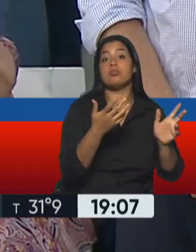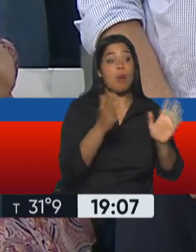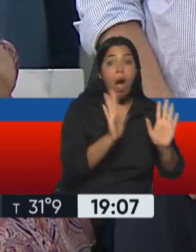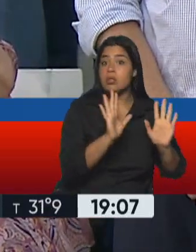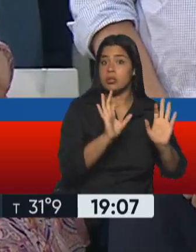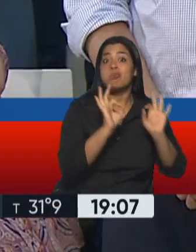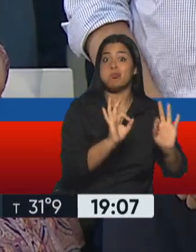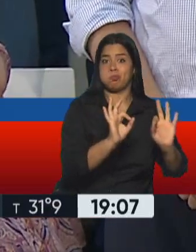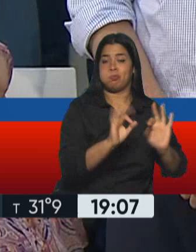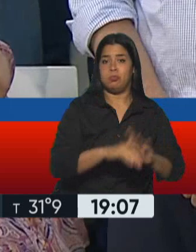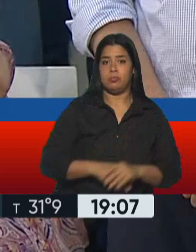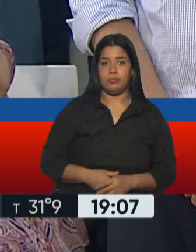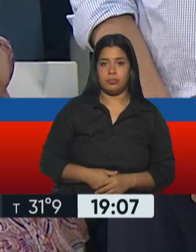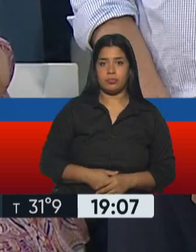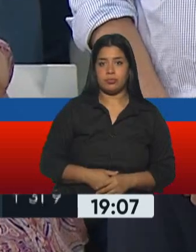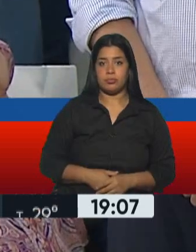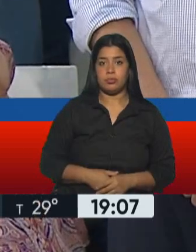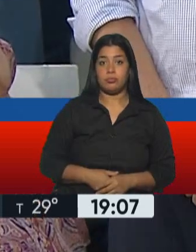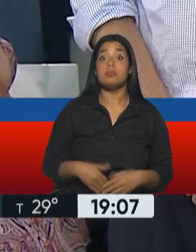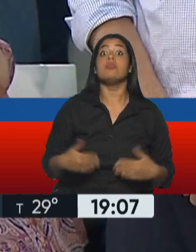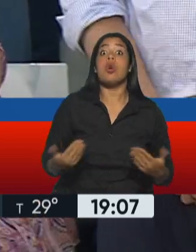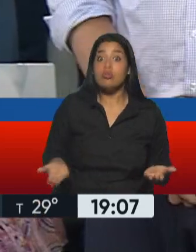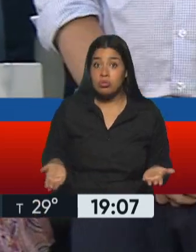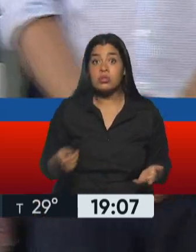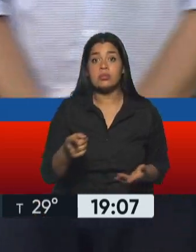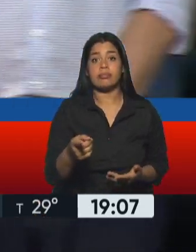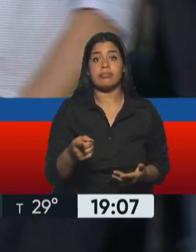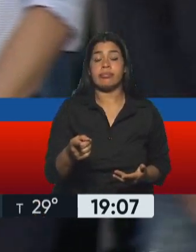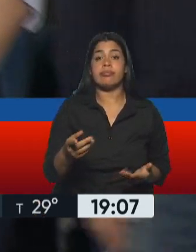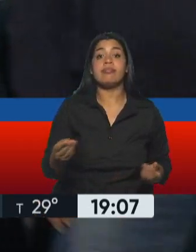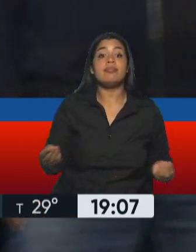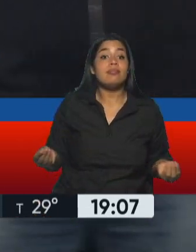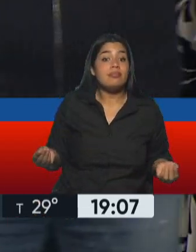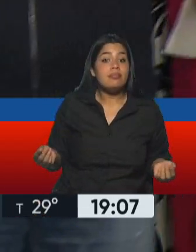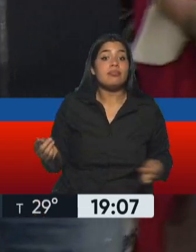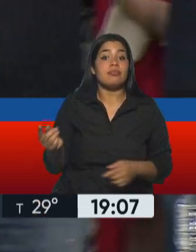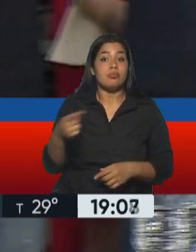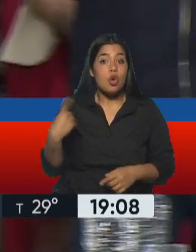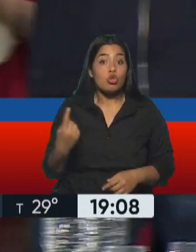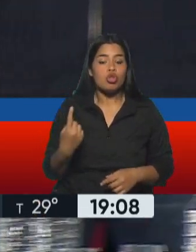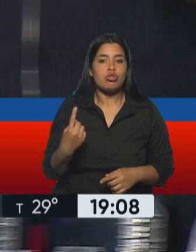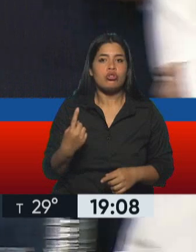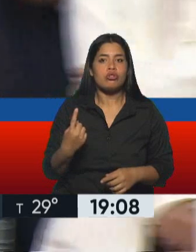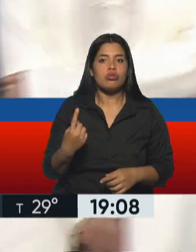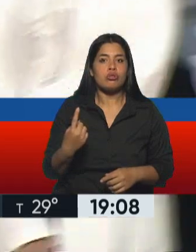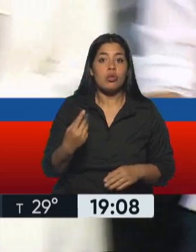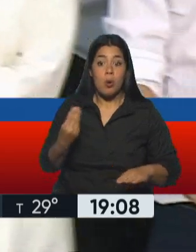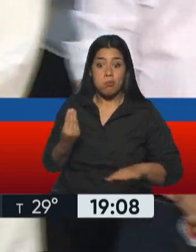ocurrió. Y entonces, compañeros, lo que logramos es que apenas